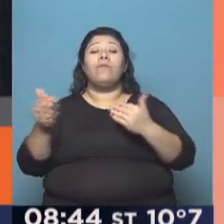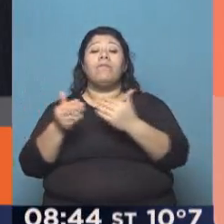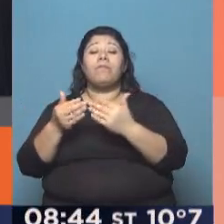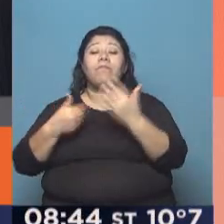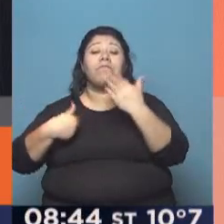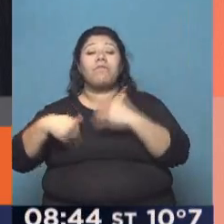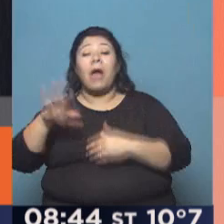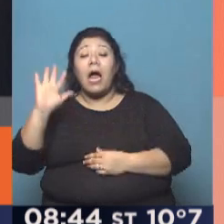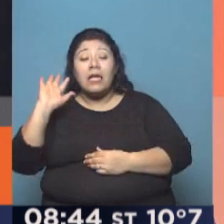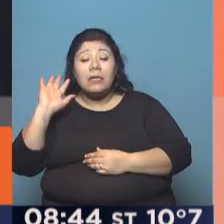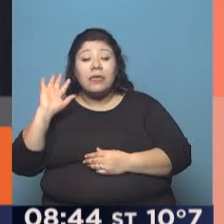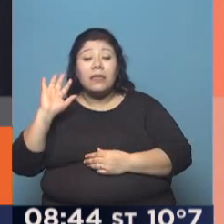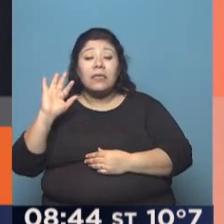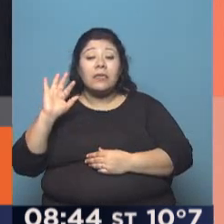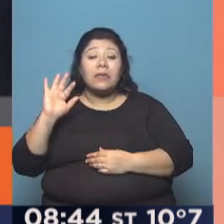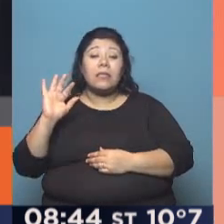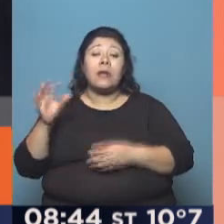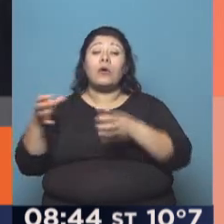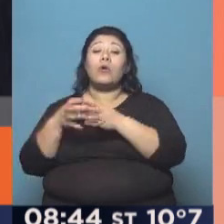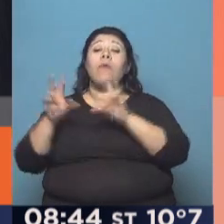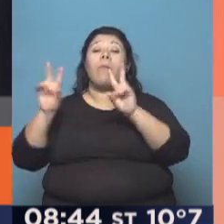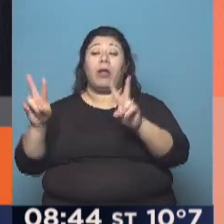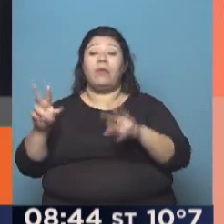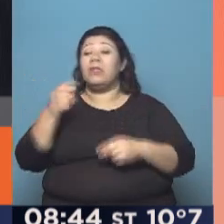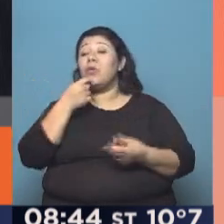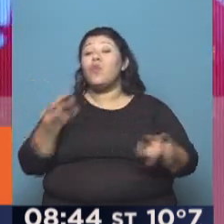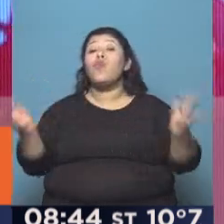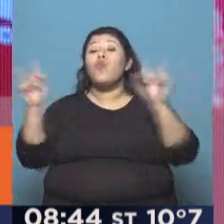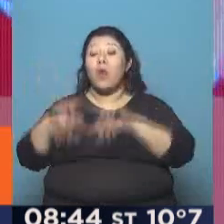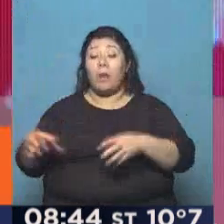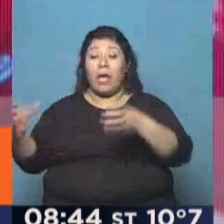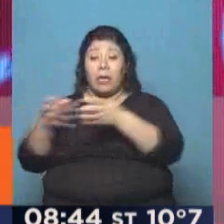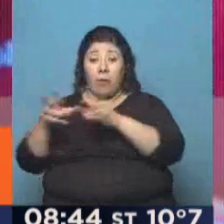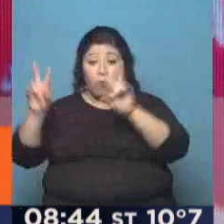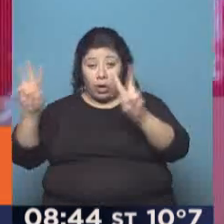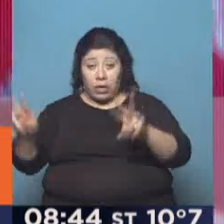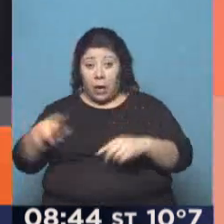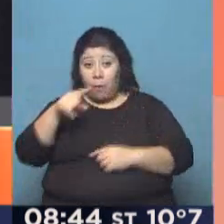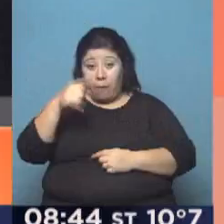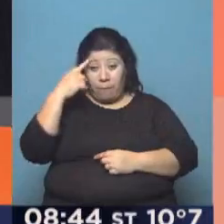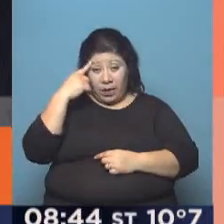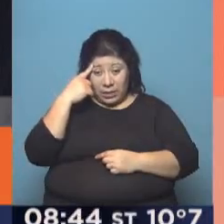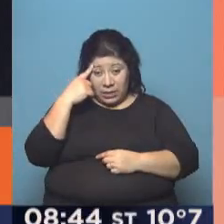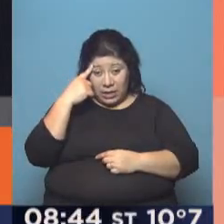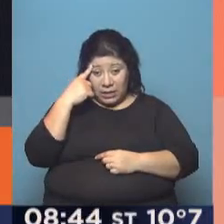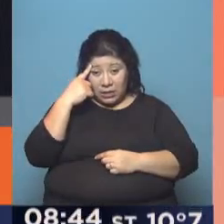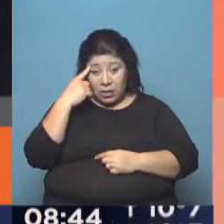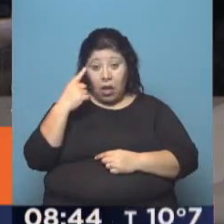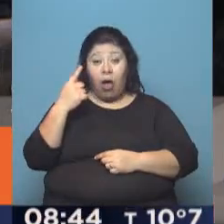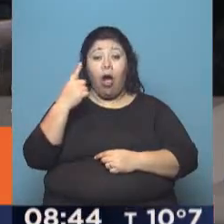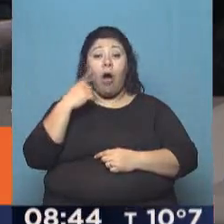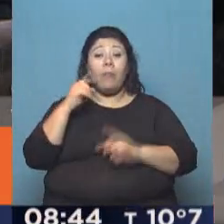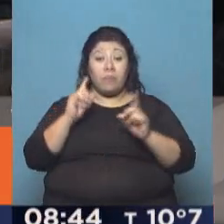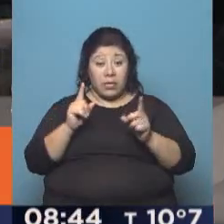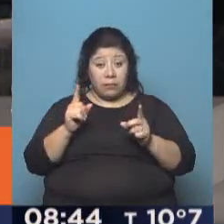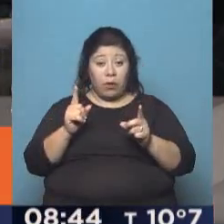que termine volviendo o regresando al peronismo lo va a tener al Gen también en estas conversaciones o no A